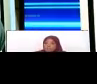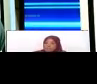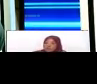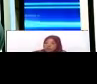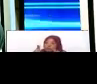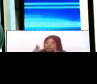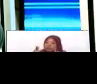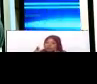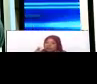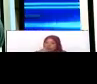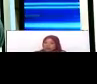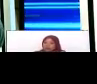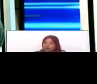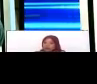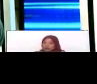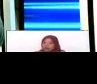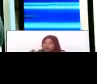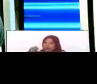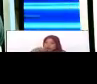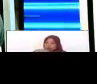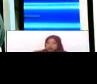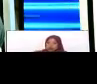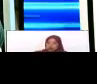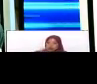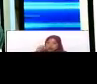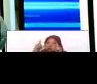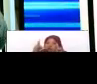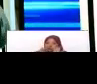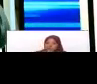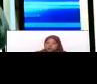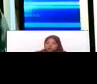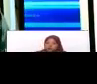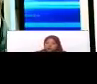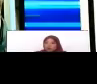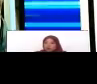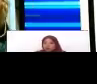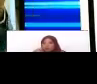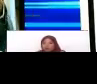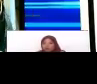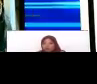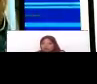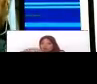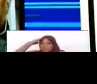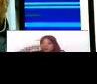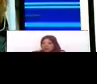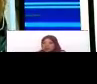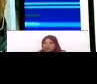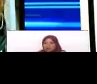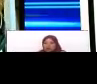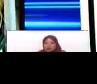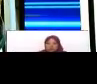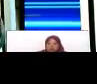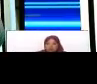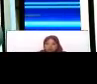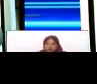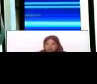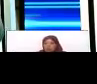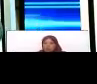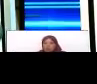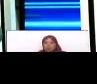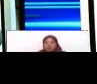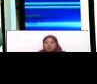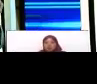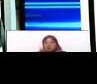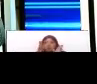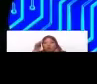al diablo. Y él hizo así, peló los ojos y le dije, sí, al Comando Sur, a los militares estadounidenses, no le